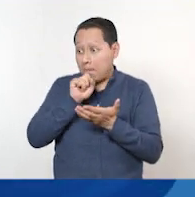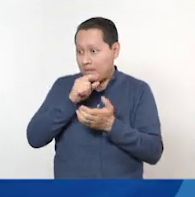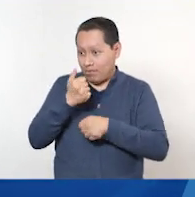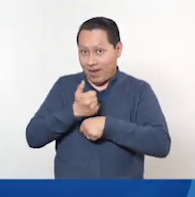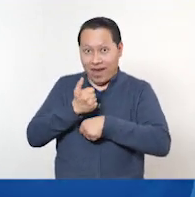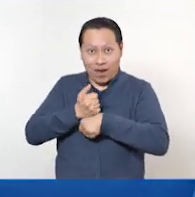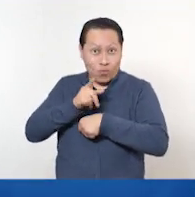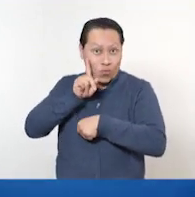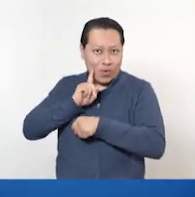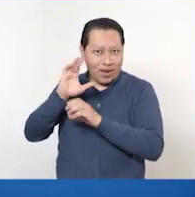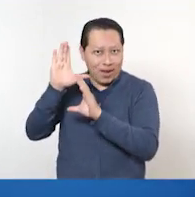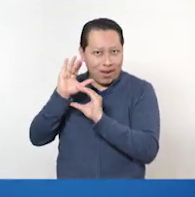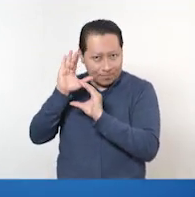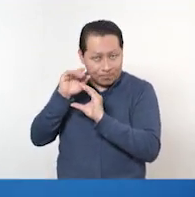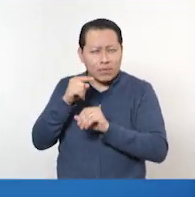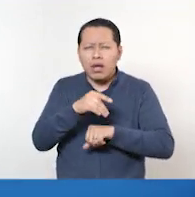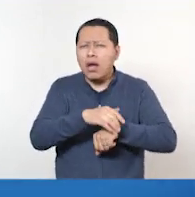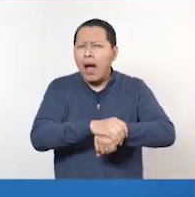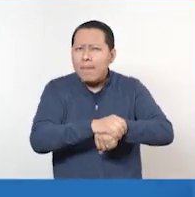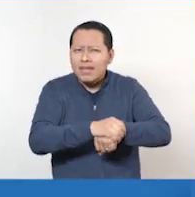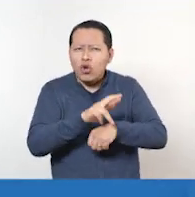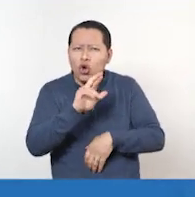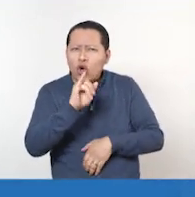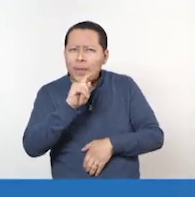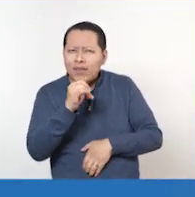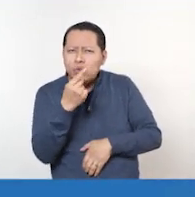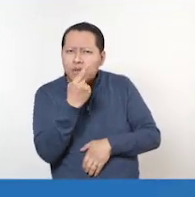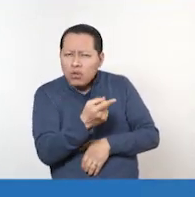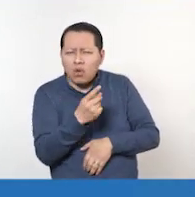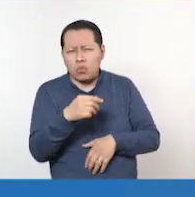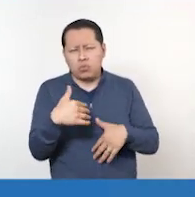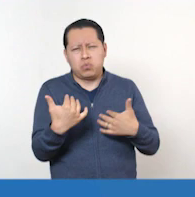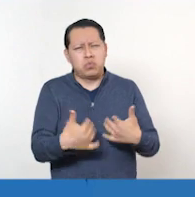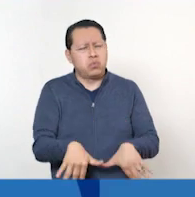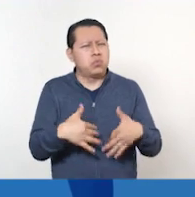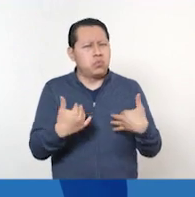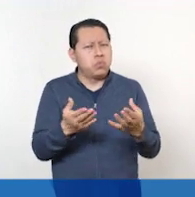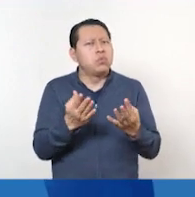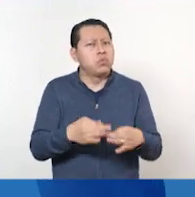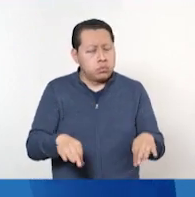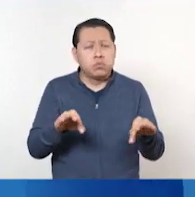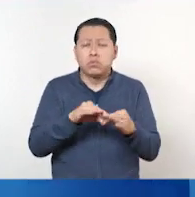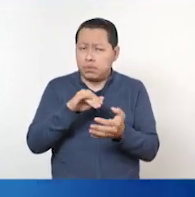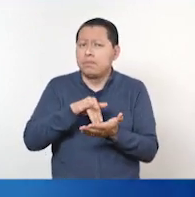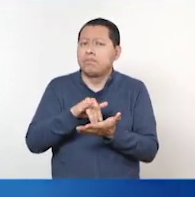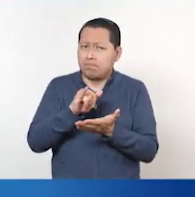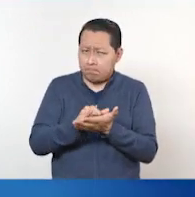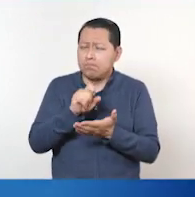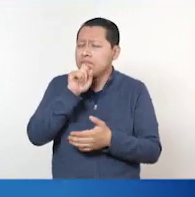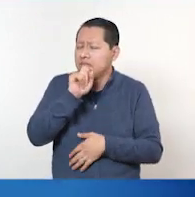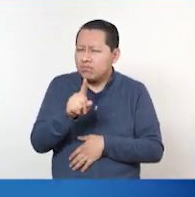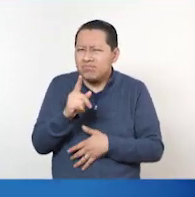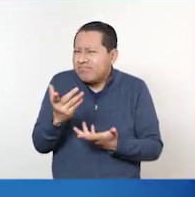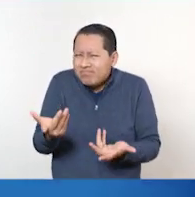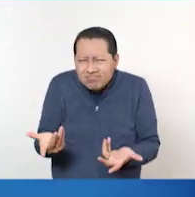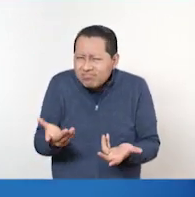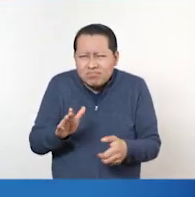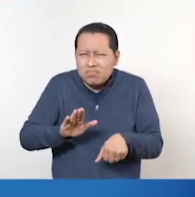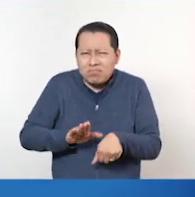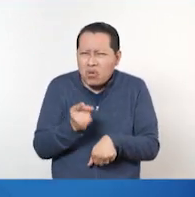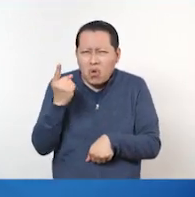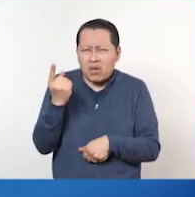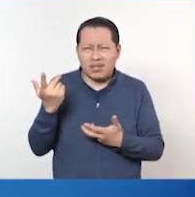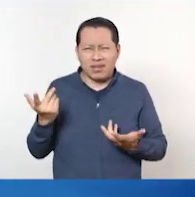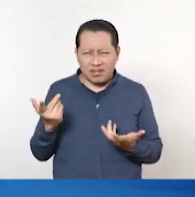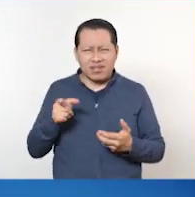chiquito le había enseñado su abuela. Le dijo a su amigo Roberto que se había dado cuenta de lo importante que era el maya y que no sabía